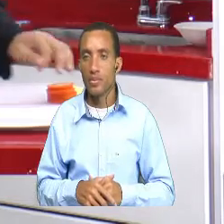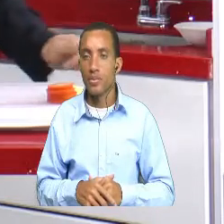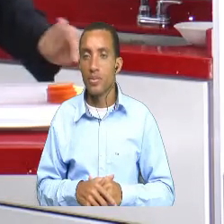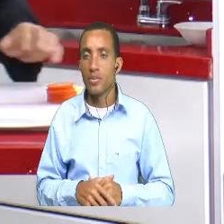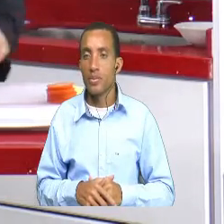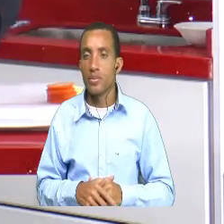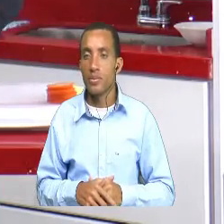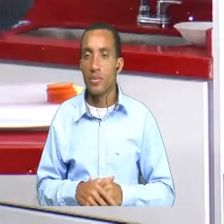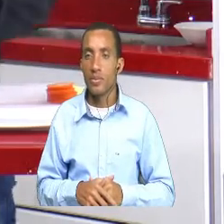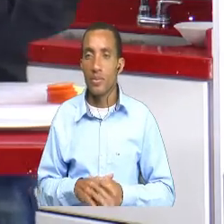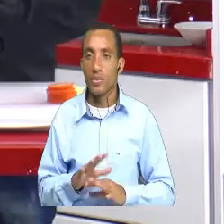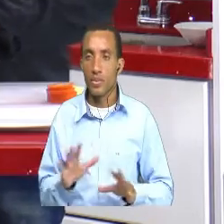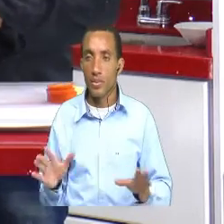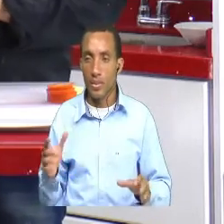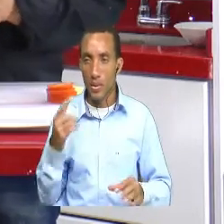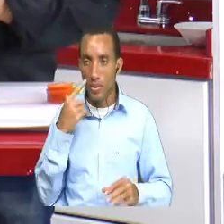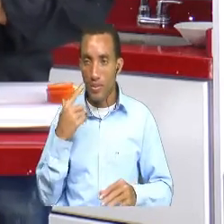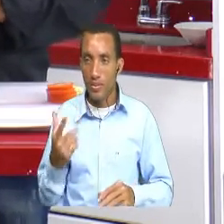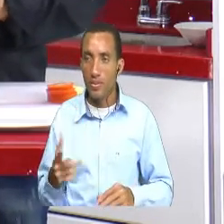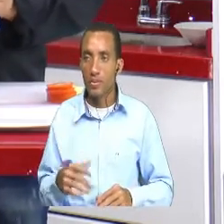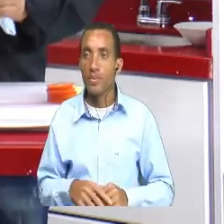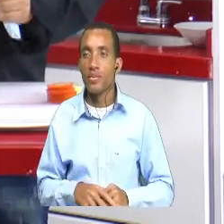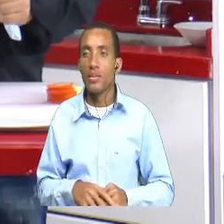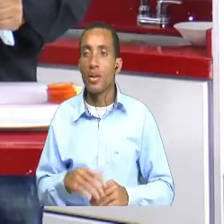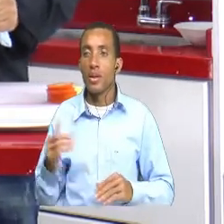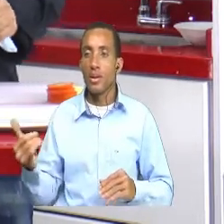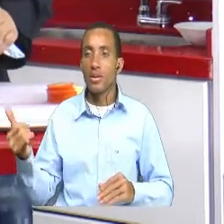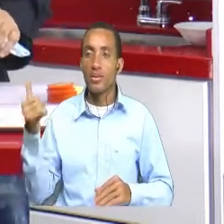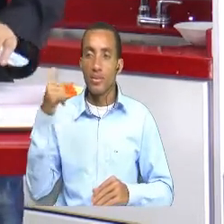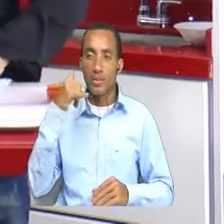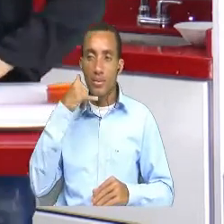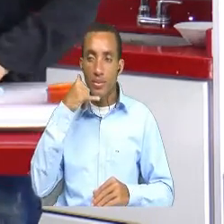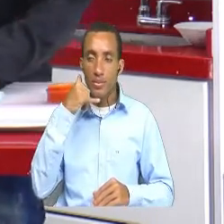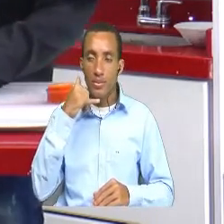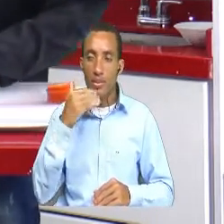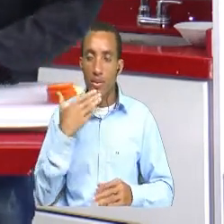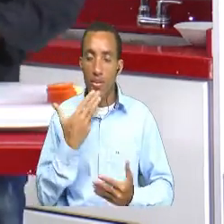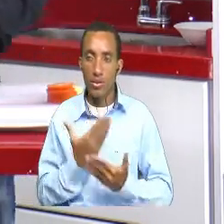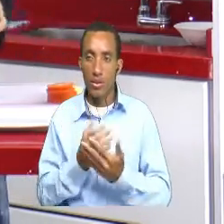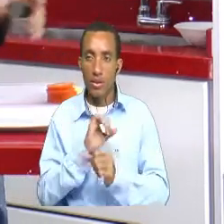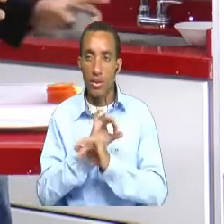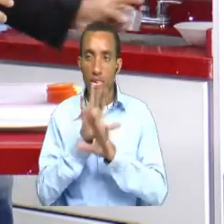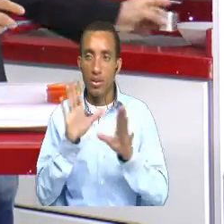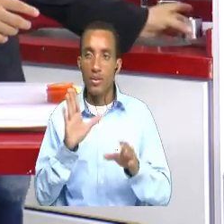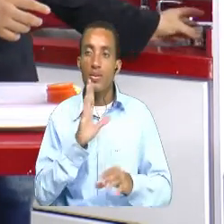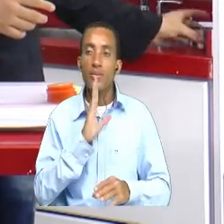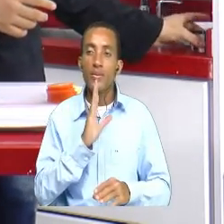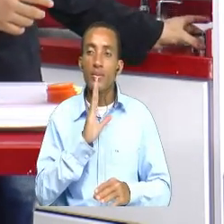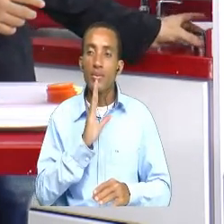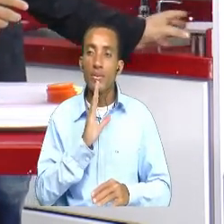permitimos el bonito porque tenemos el evidente en línea caramba hoy en día contiene hablamos